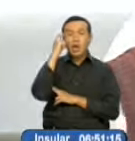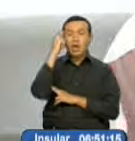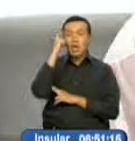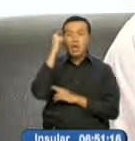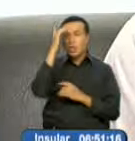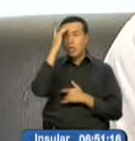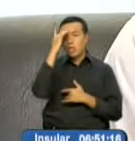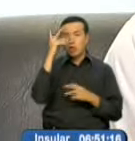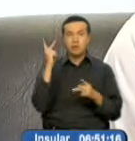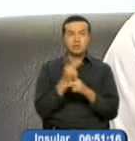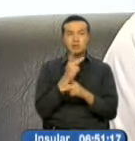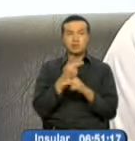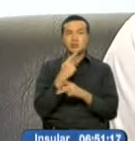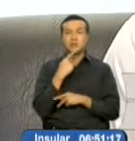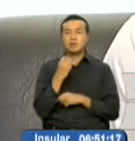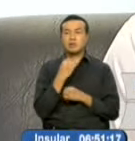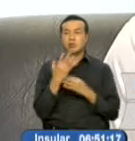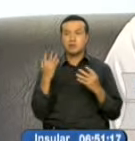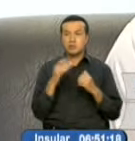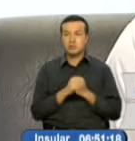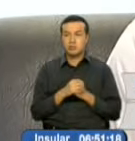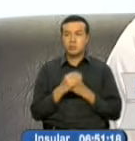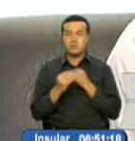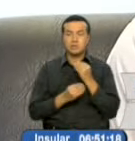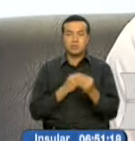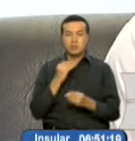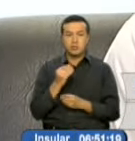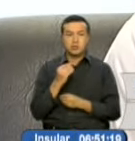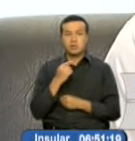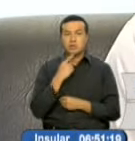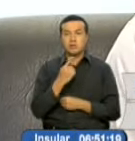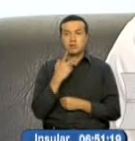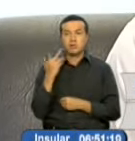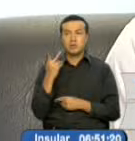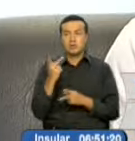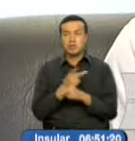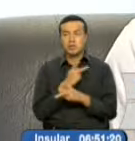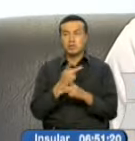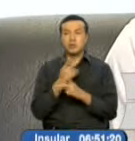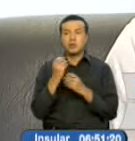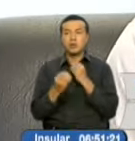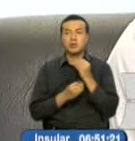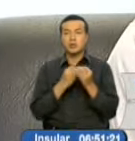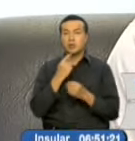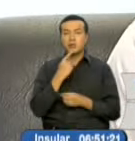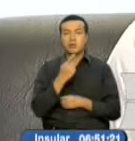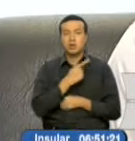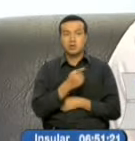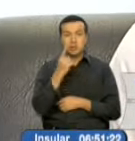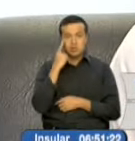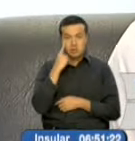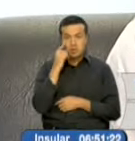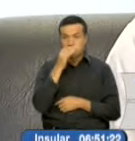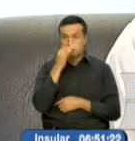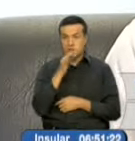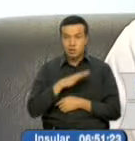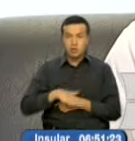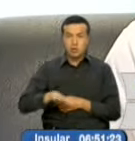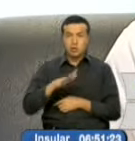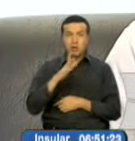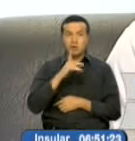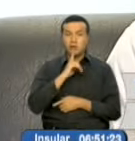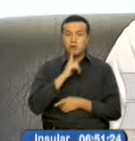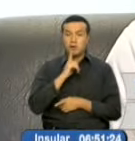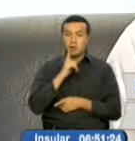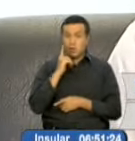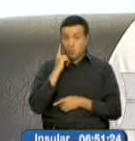política. Se trata de apartarse, de desconocer y pretender imaginar una realidad distinta de lo que los